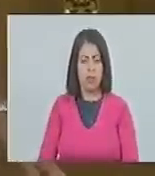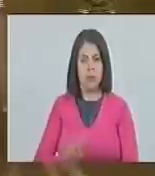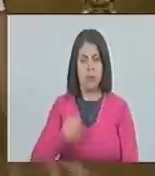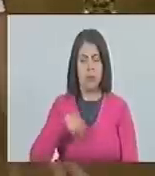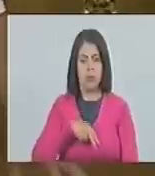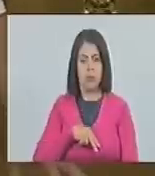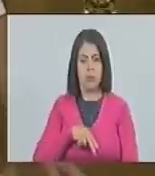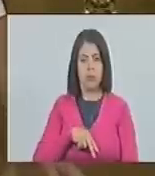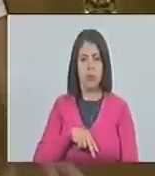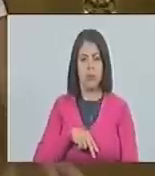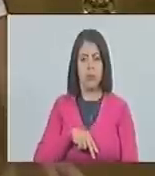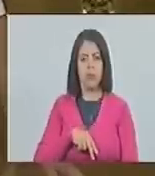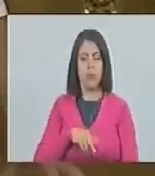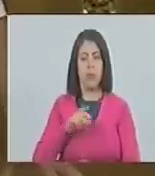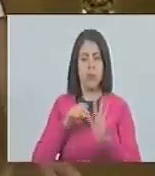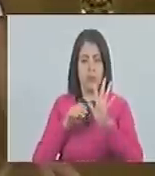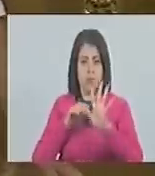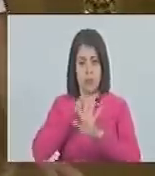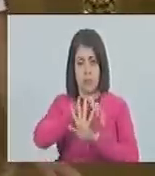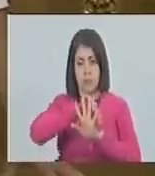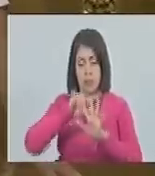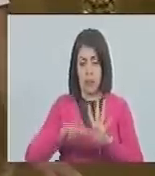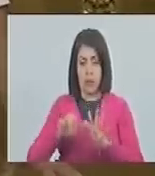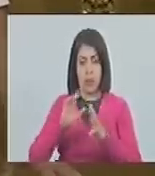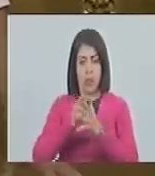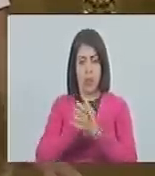Nosotros, yo y mis cinco compañeros,